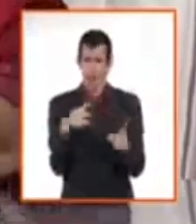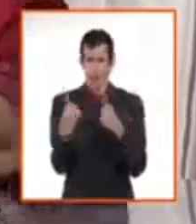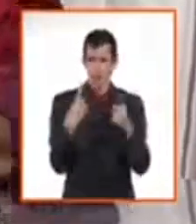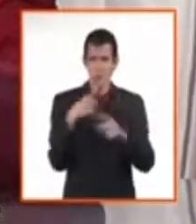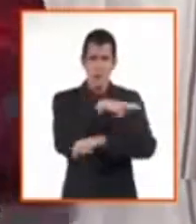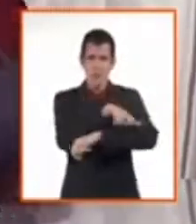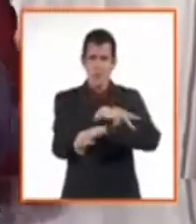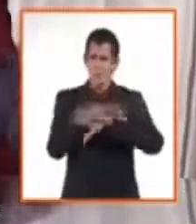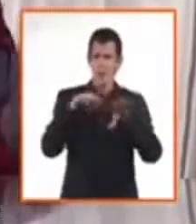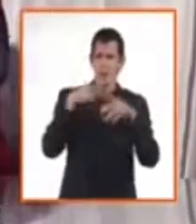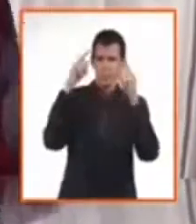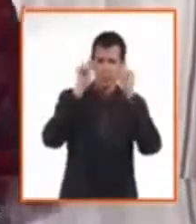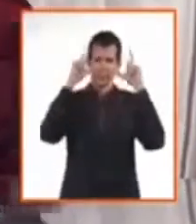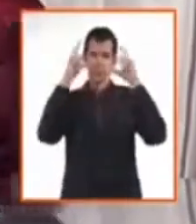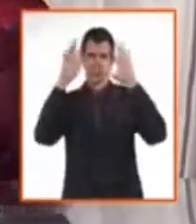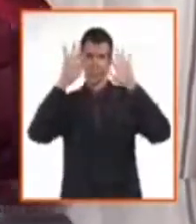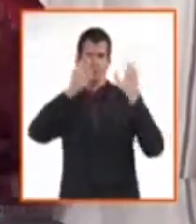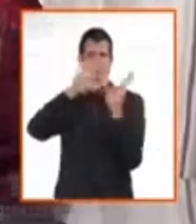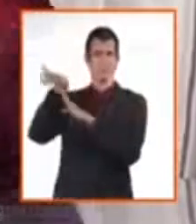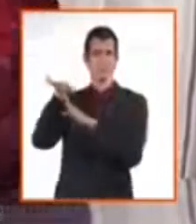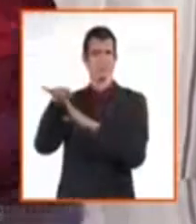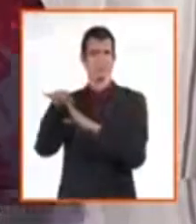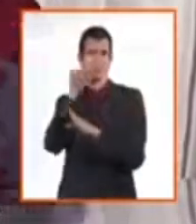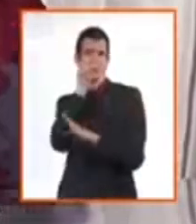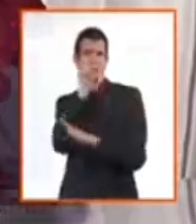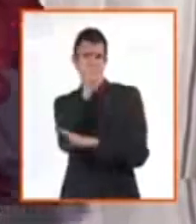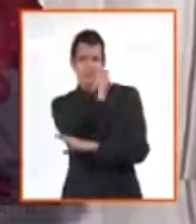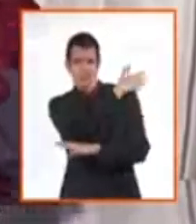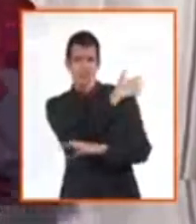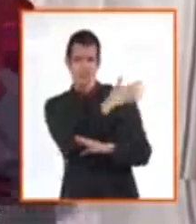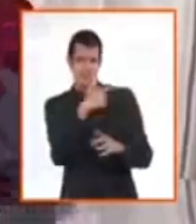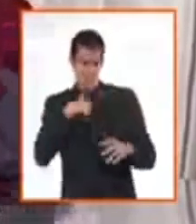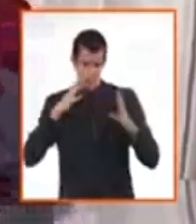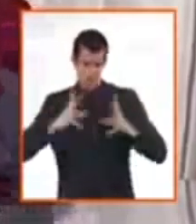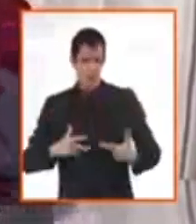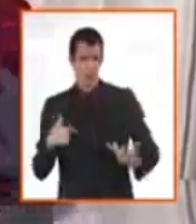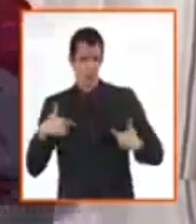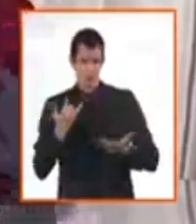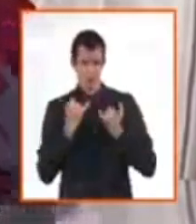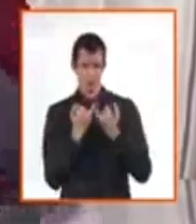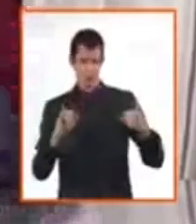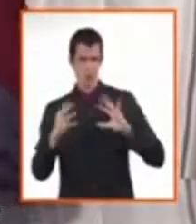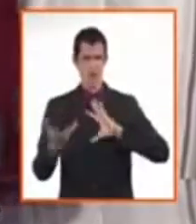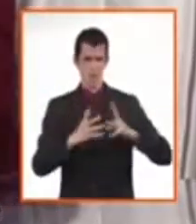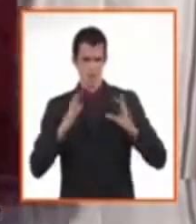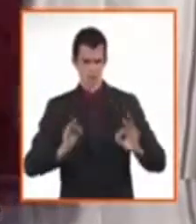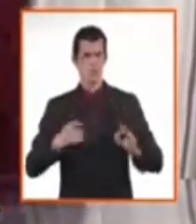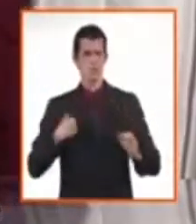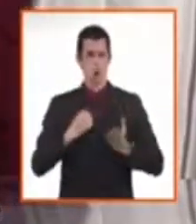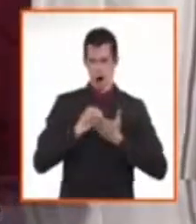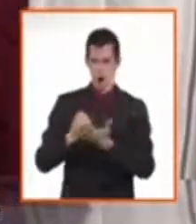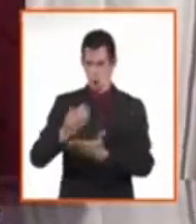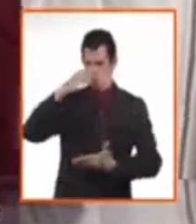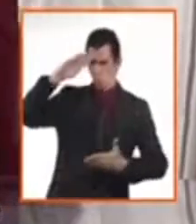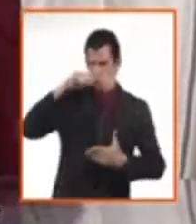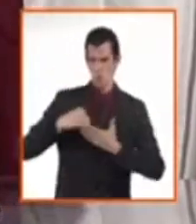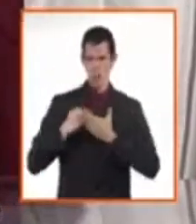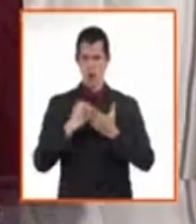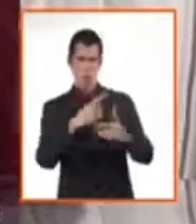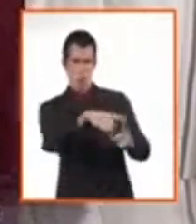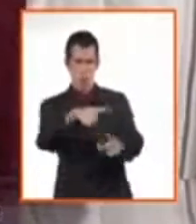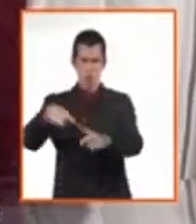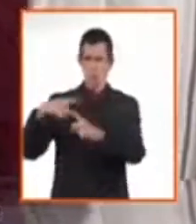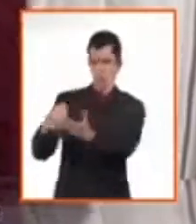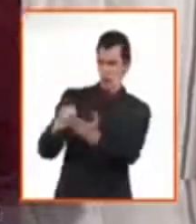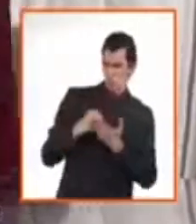verdadero comercio no tenemos que buscar a china ni a rusia es decir es como ahora ustedes son nuestros se